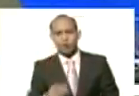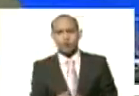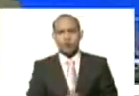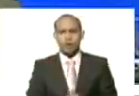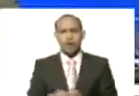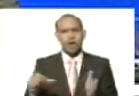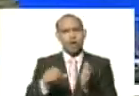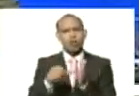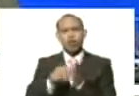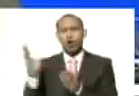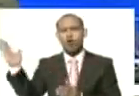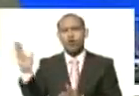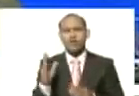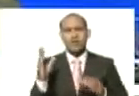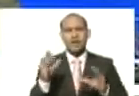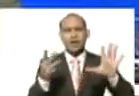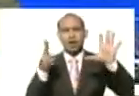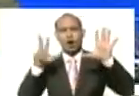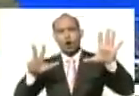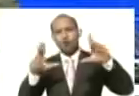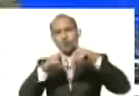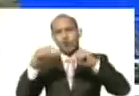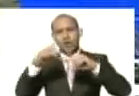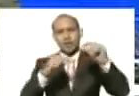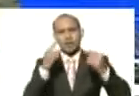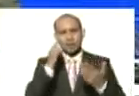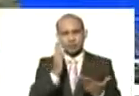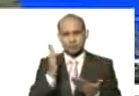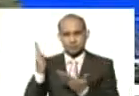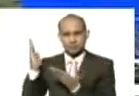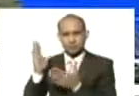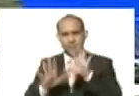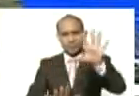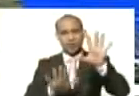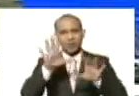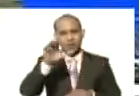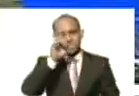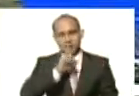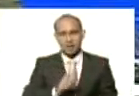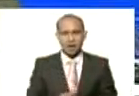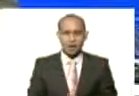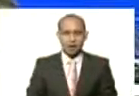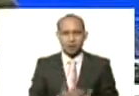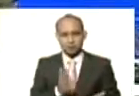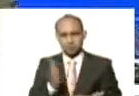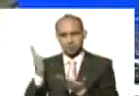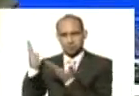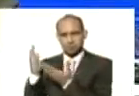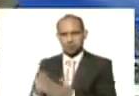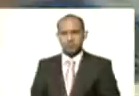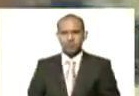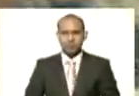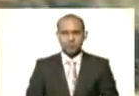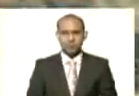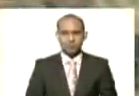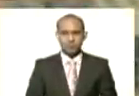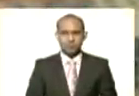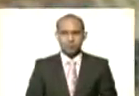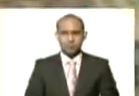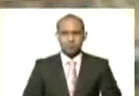de dónde viene la octava estrella de Guayana. 15 años. Adelante.